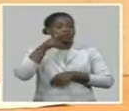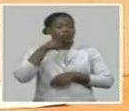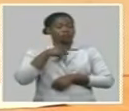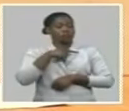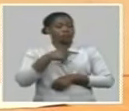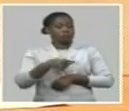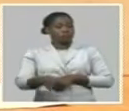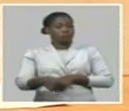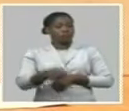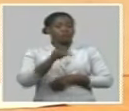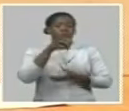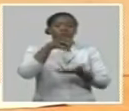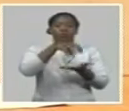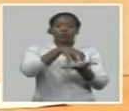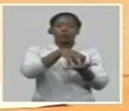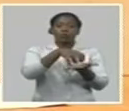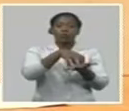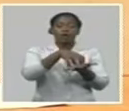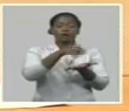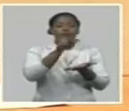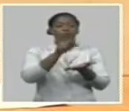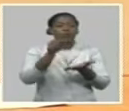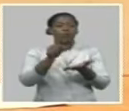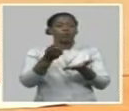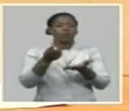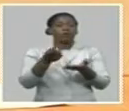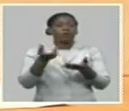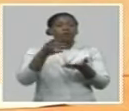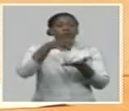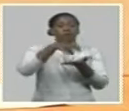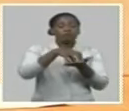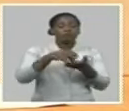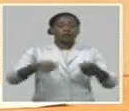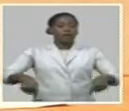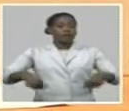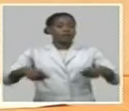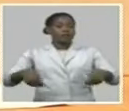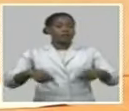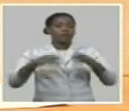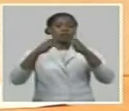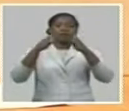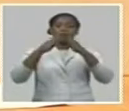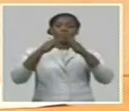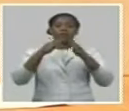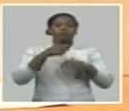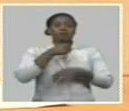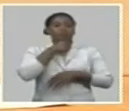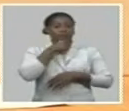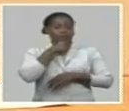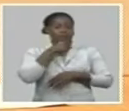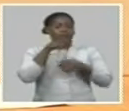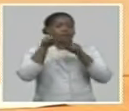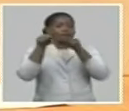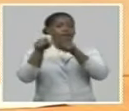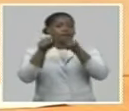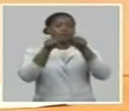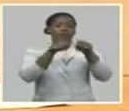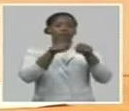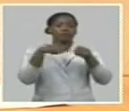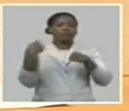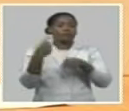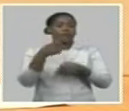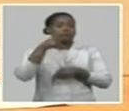donde se encuentran los grupos vulnerables los hogares de ancianos las casas de agua la web los centro psicopedagógico